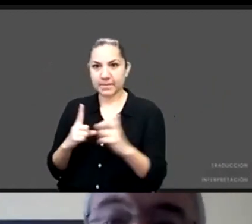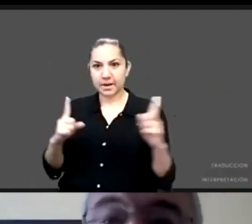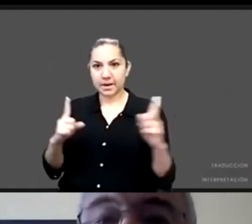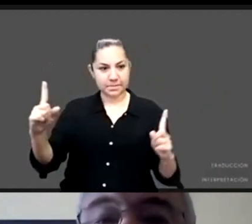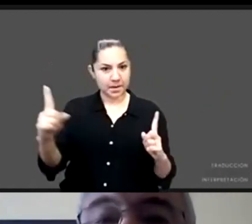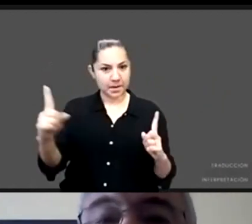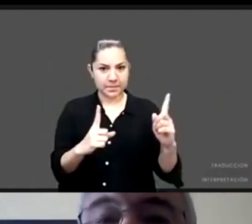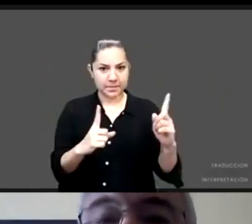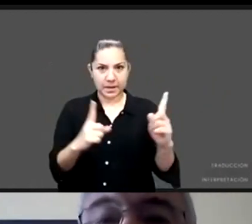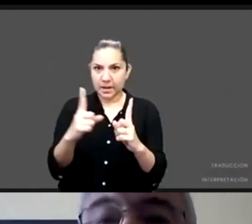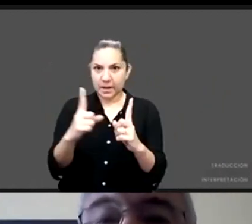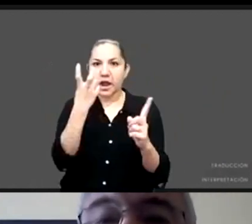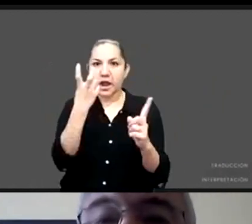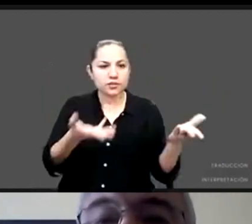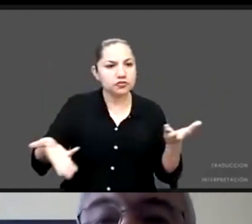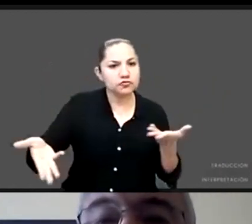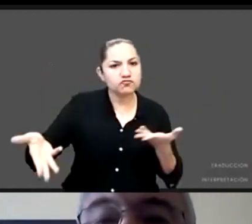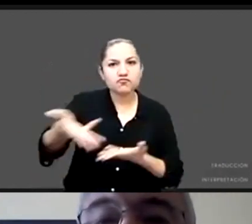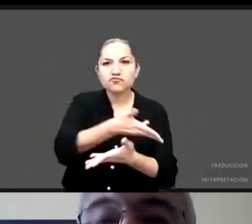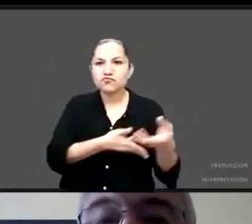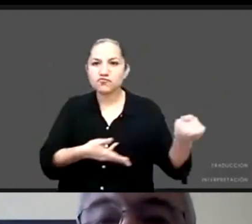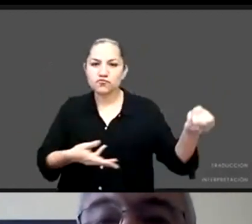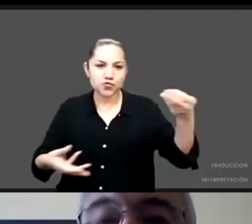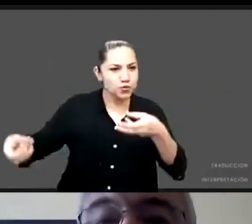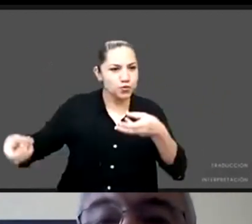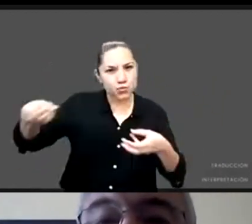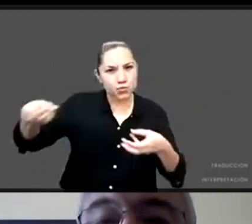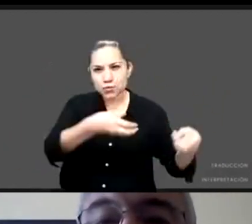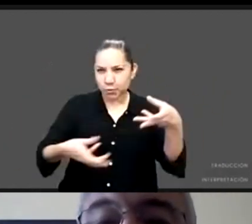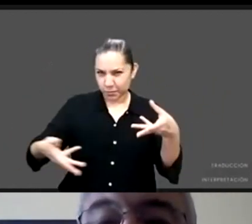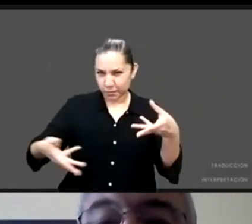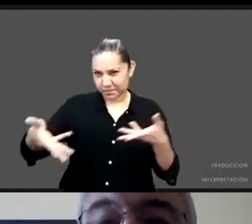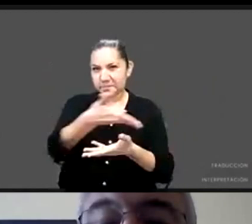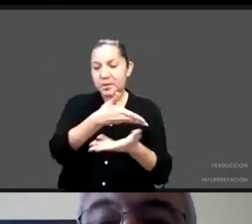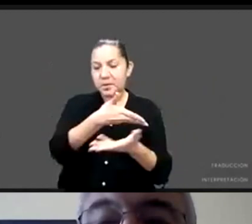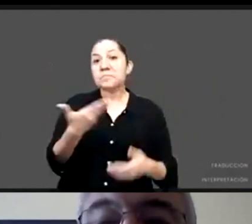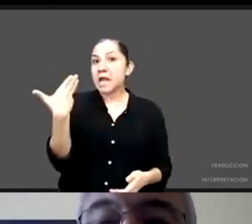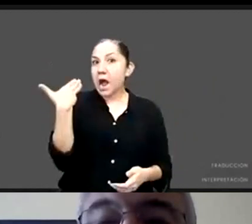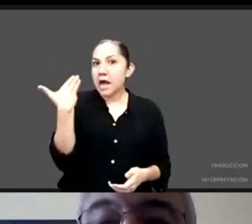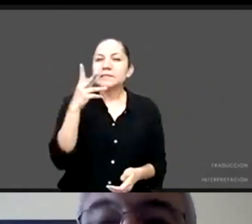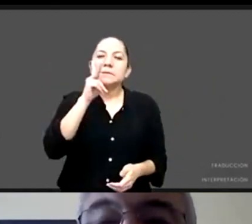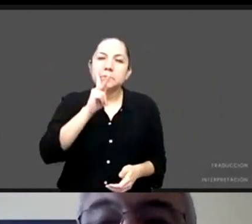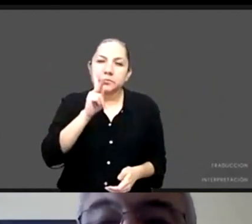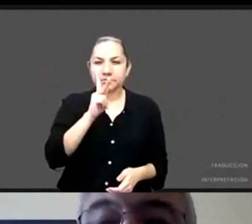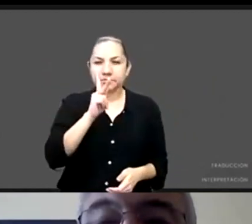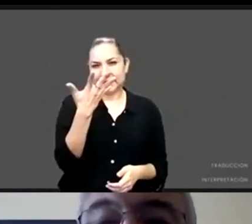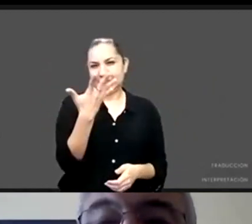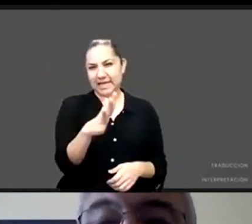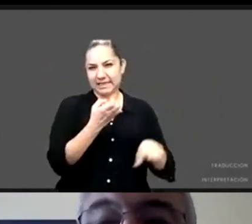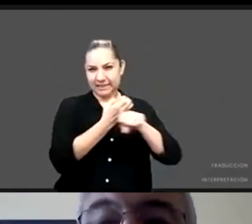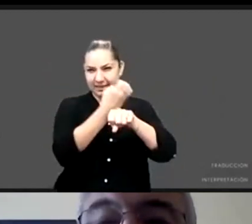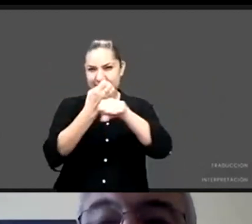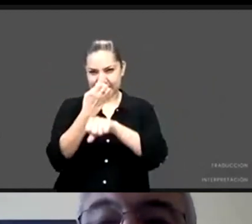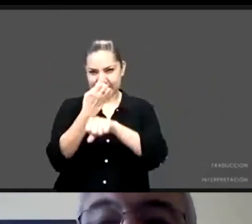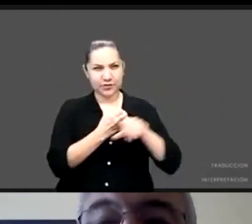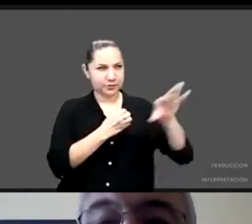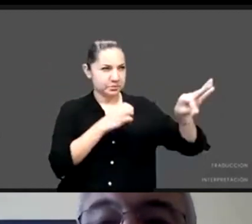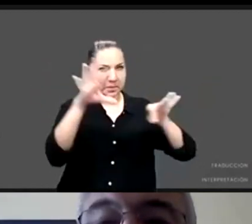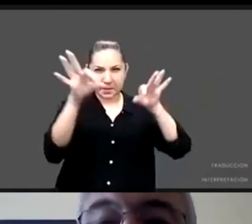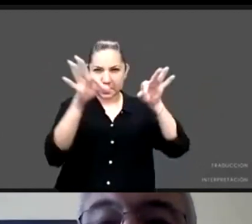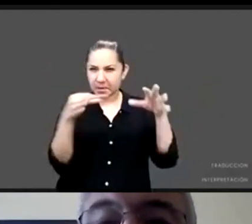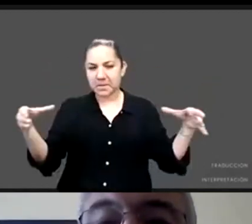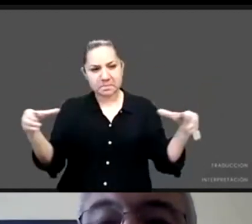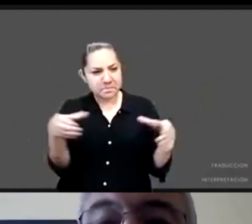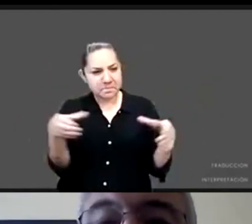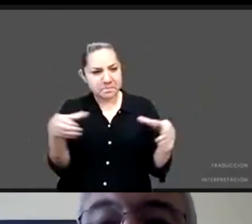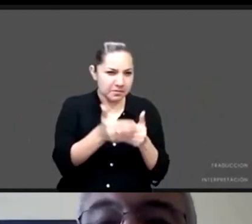que invitamos a 10 estados para tenerlo más controlado. Y al final, bueno, fue tanto el ánimo que se regó